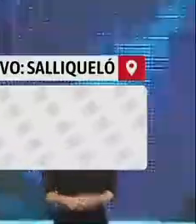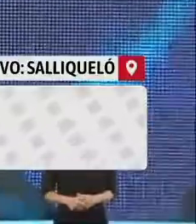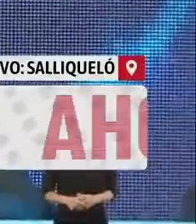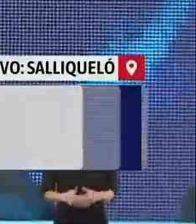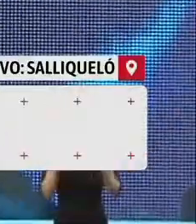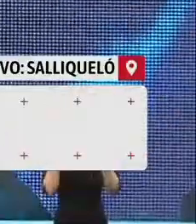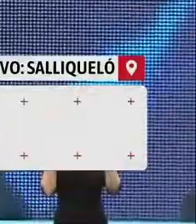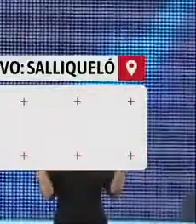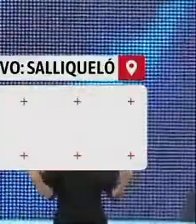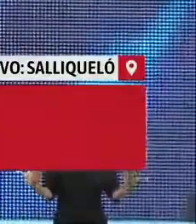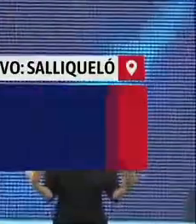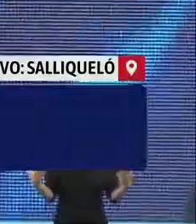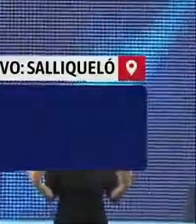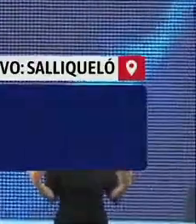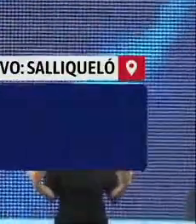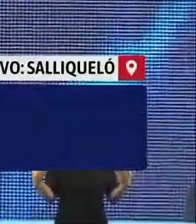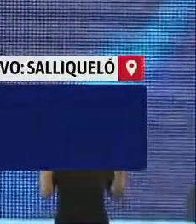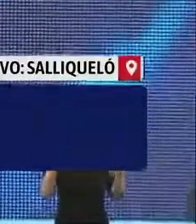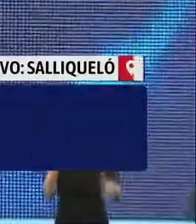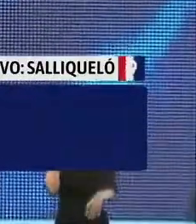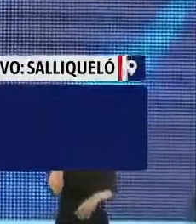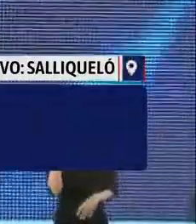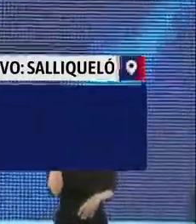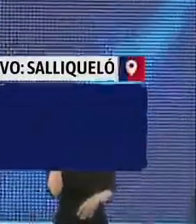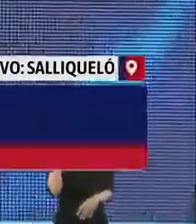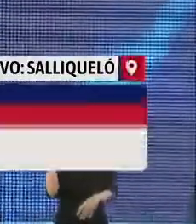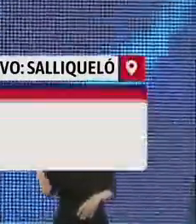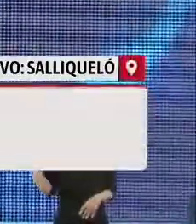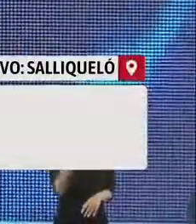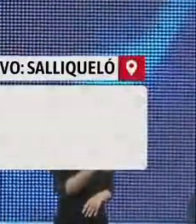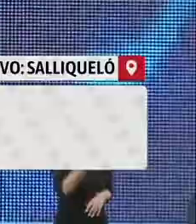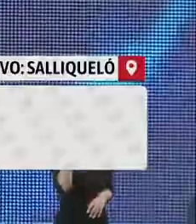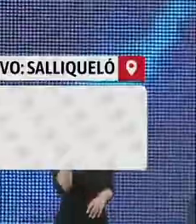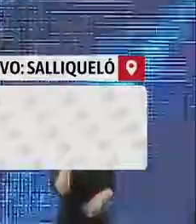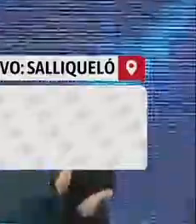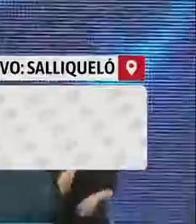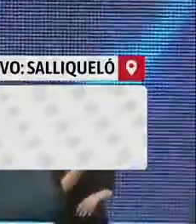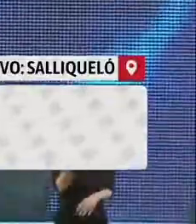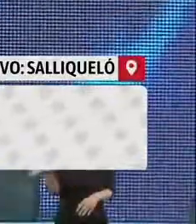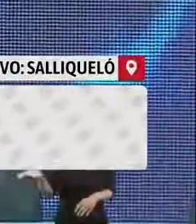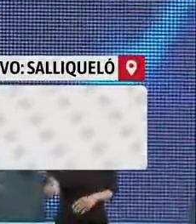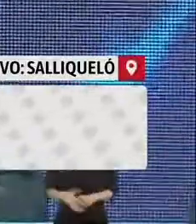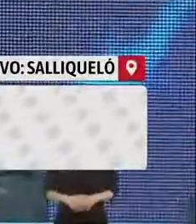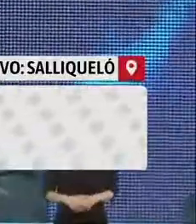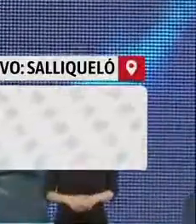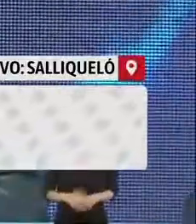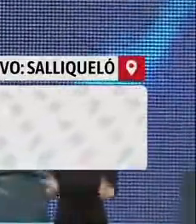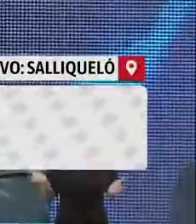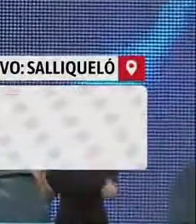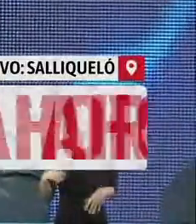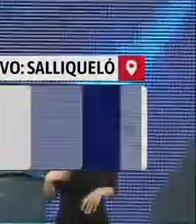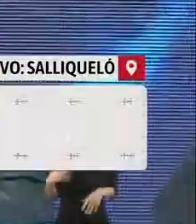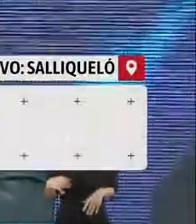Muchas gracias. Bueno, muy buenas tardes a todos y a todas. Y la verdad que